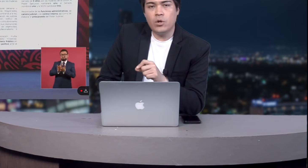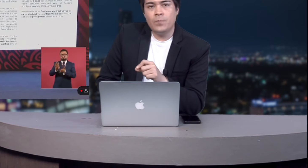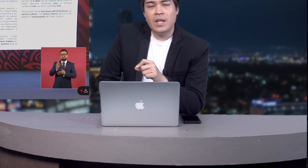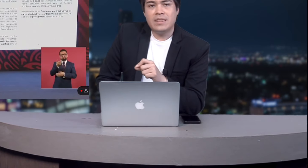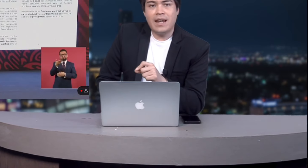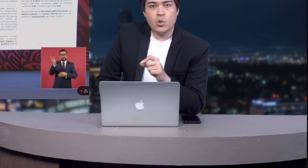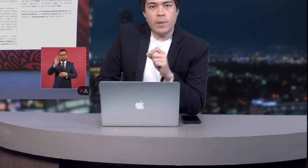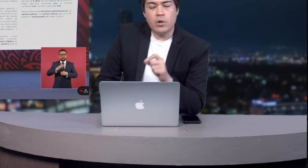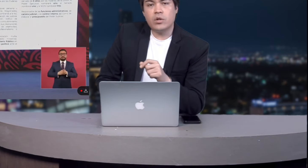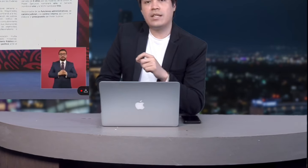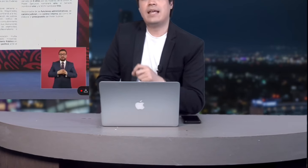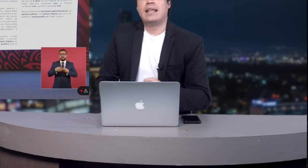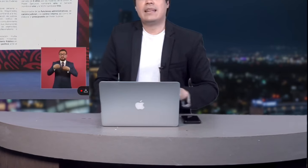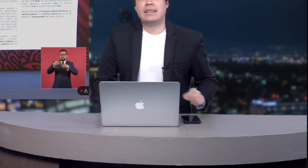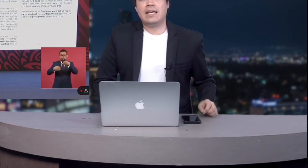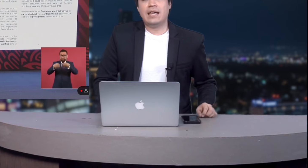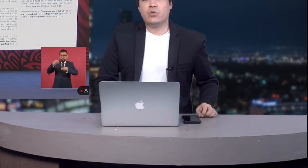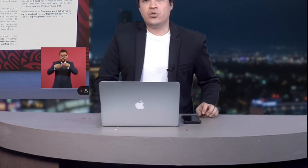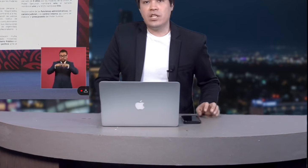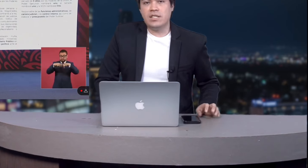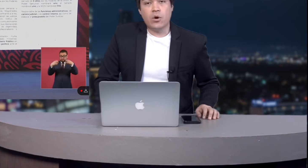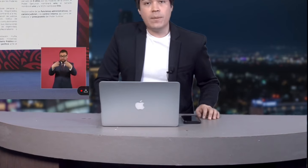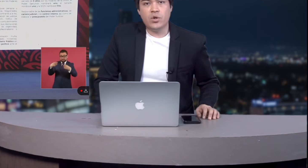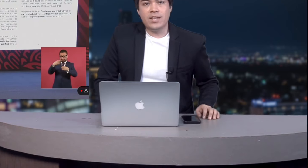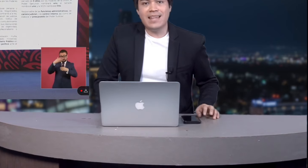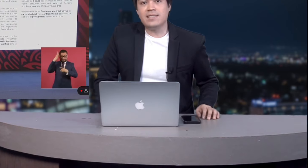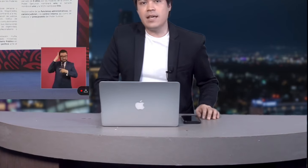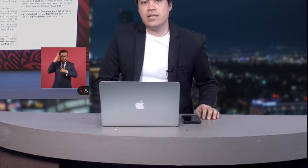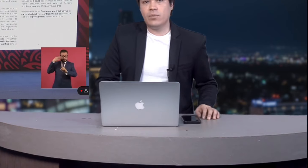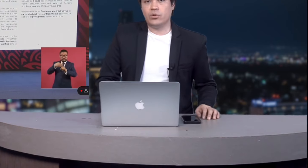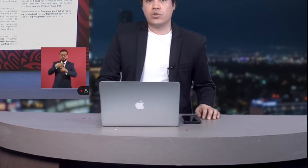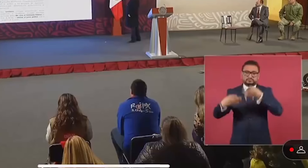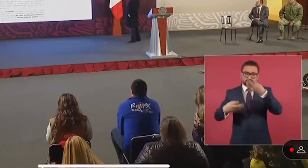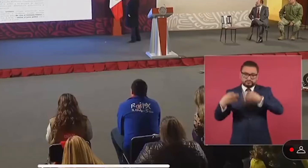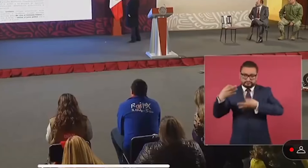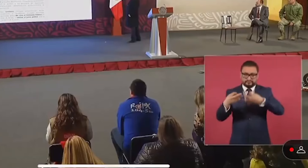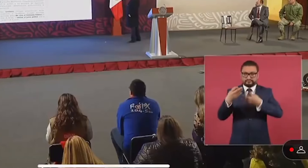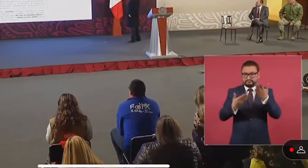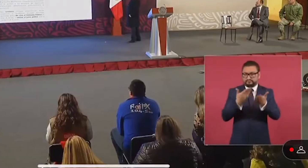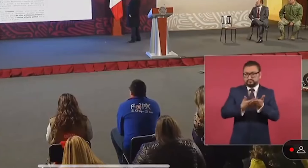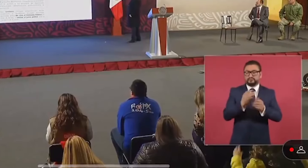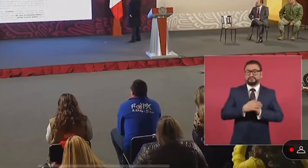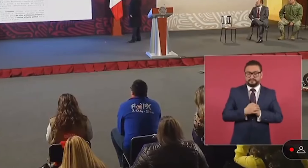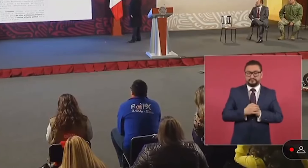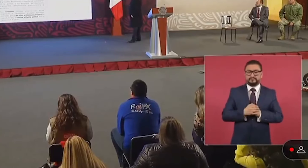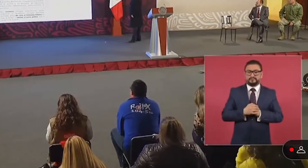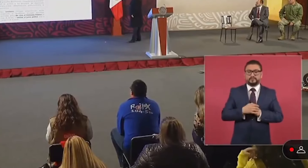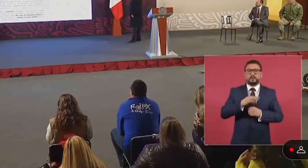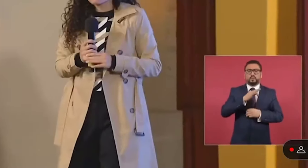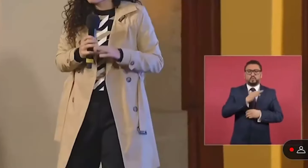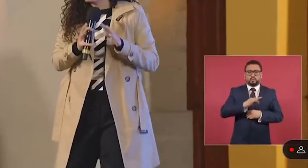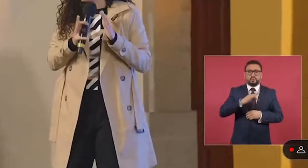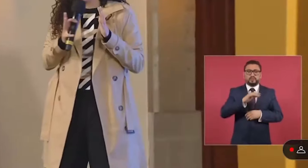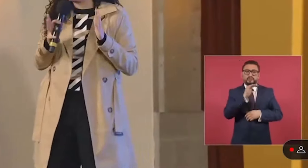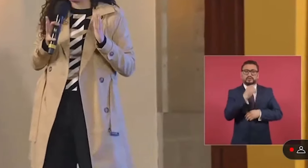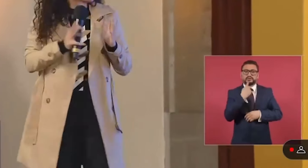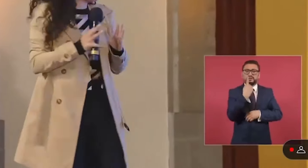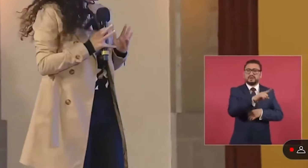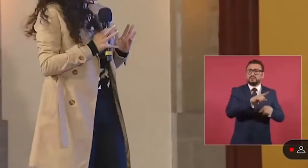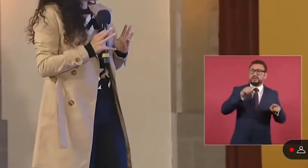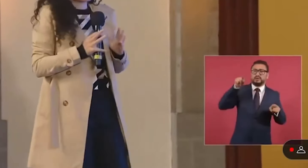del pleno de la suprema corte de Justicia con mayoría de seis votos la reforma también contempla la desaparición del Consejo de la